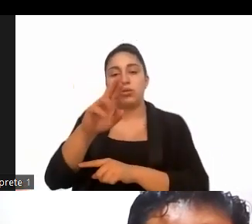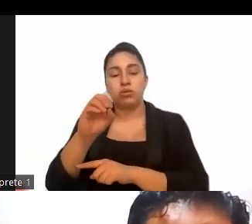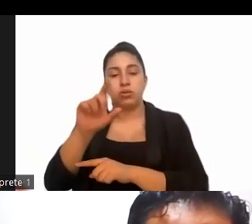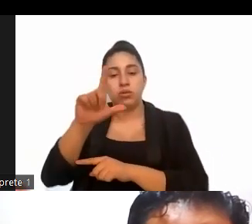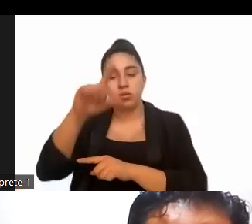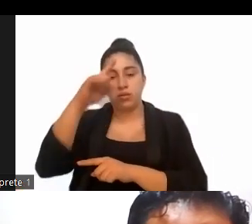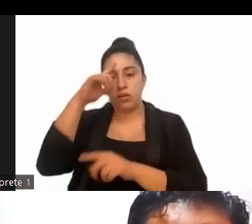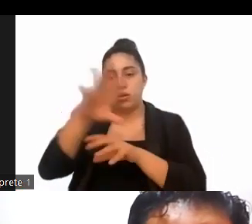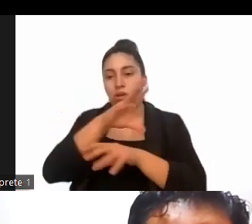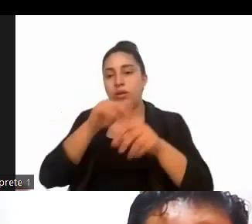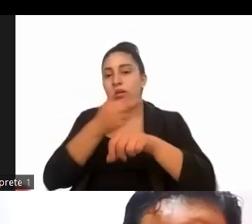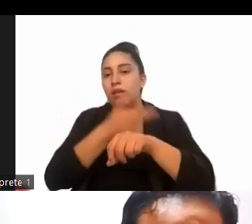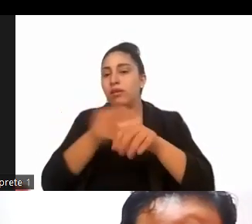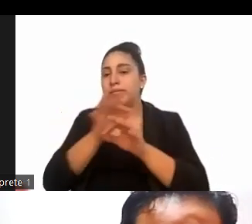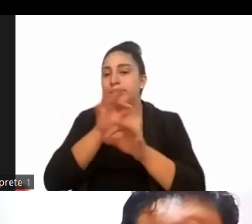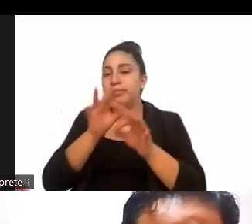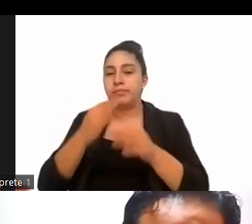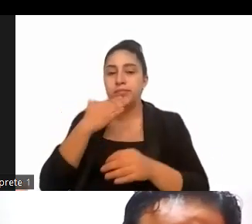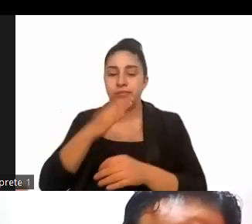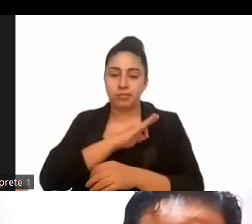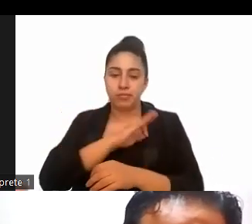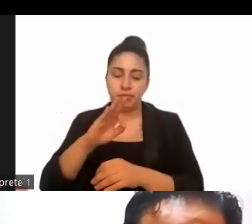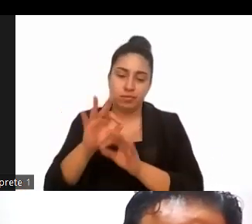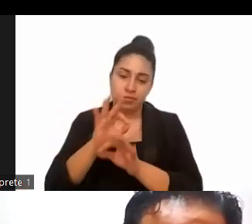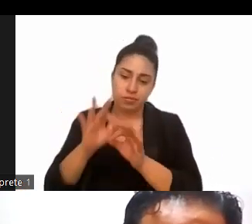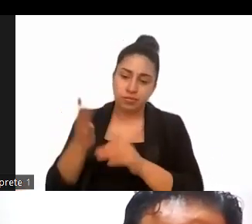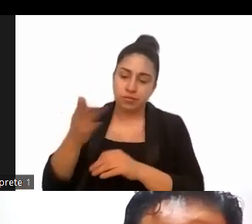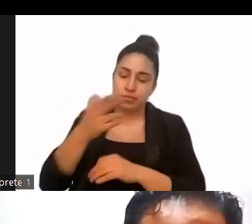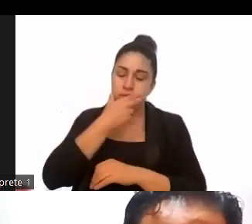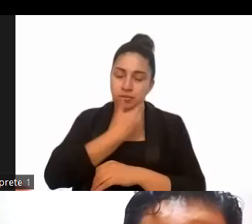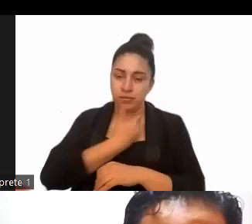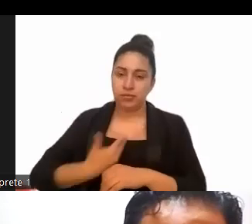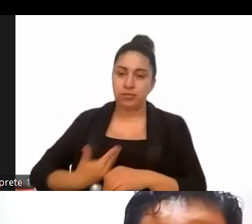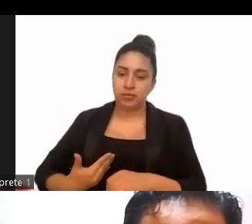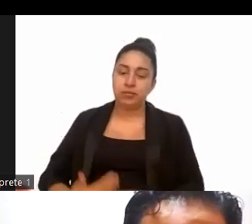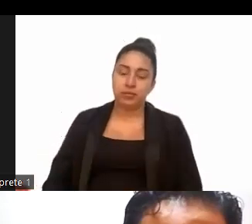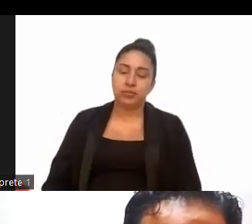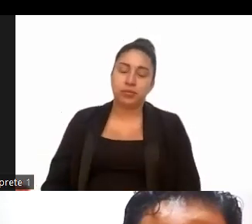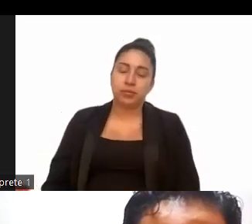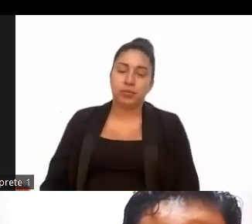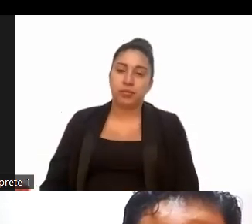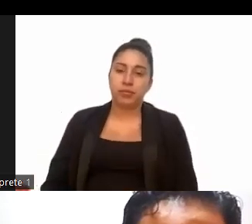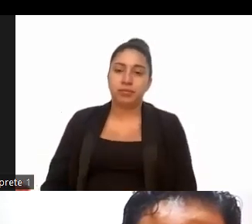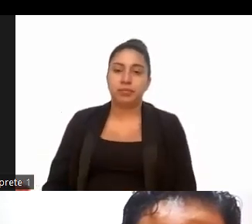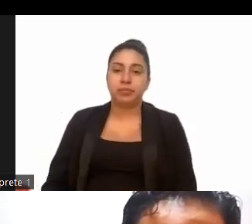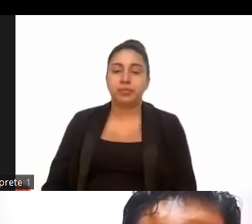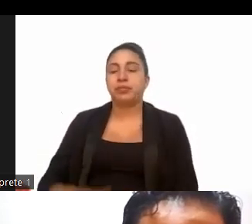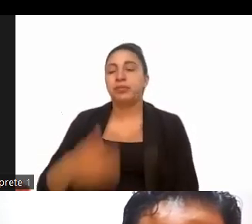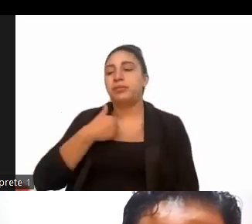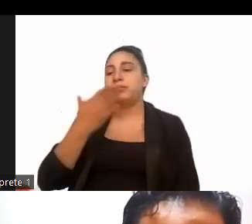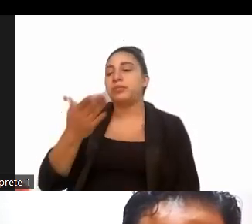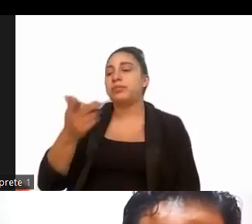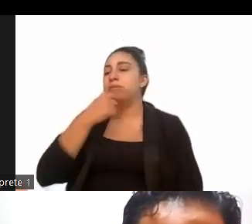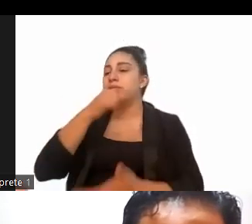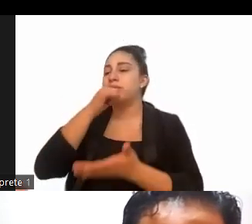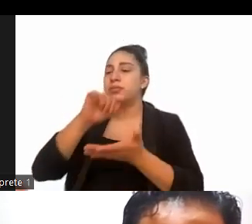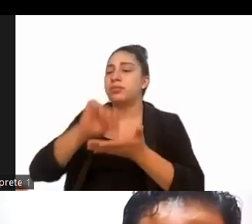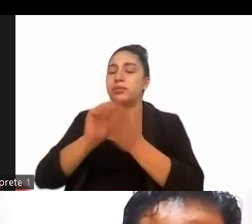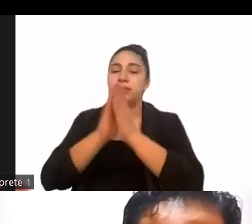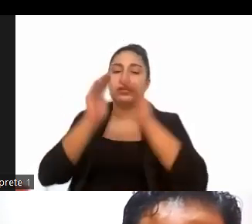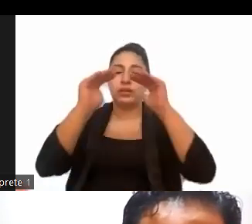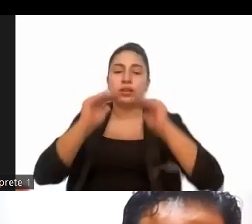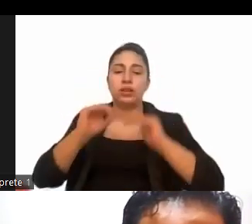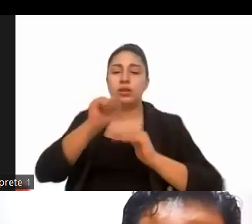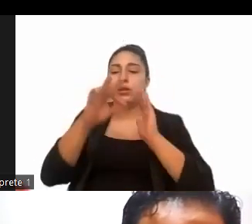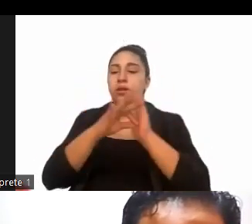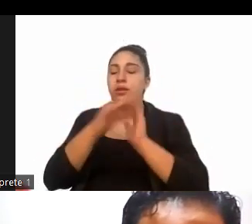efectos correspondientes. Es cuanto, presidente. Gracias, secretario. Se le solicita a la Secretaría de Lectura y exponga el siguiente punto